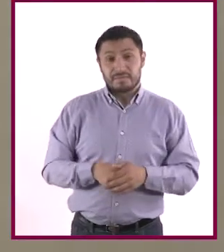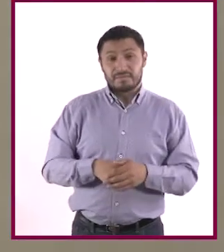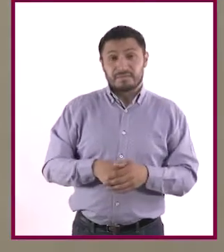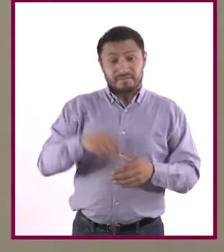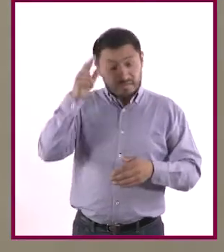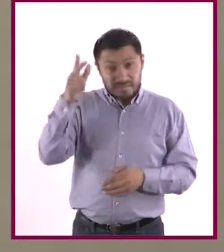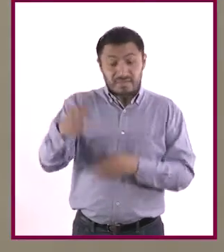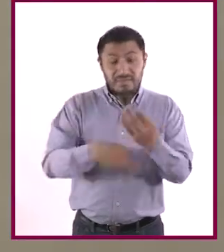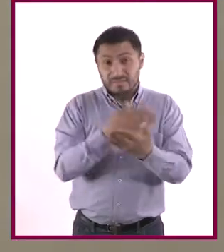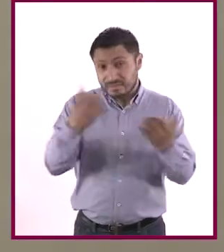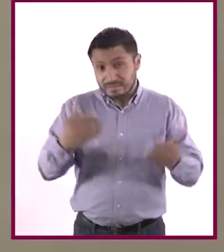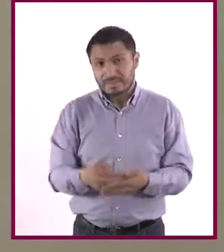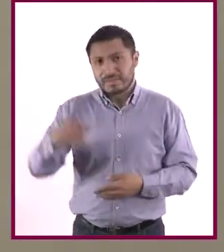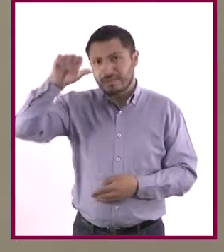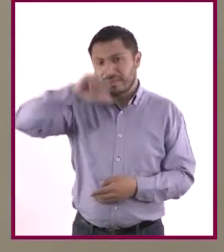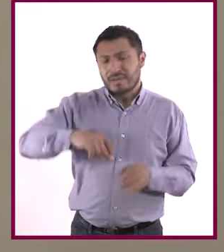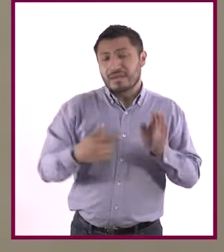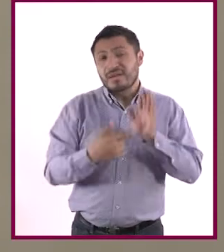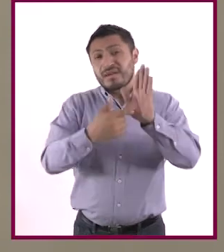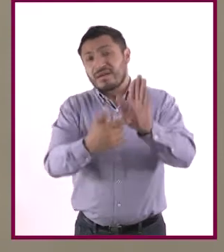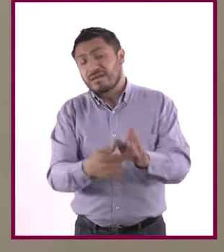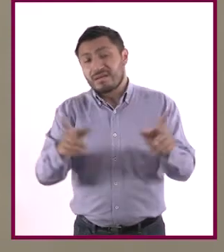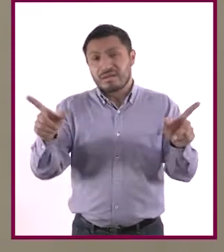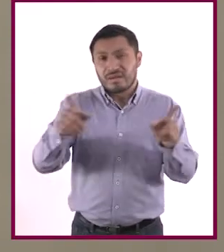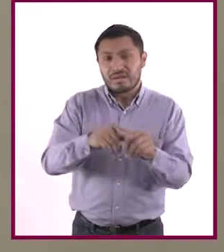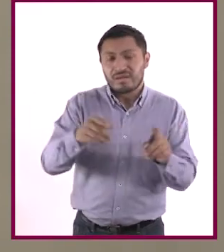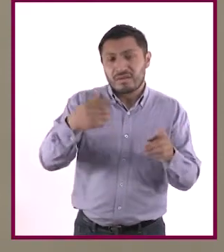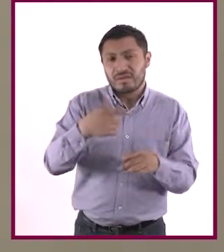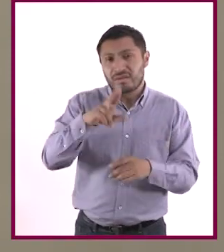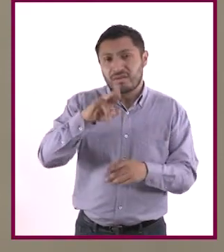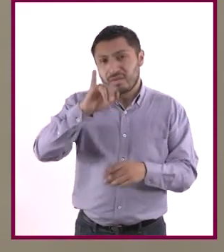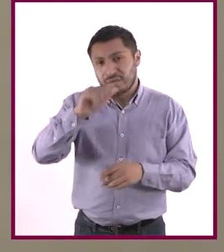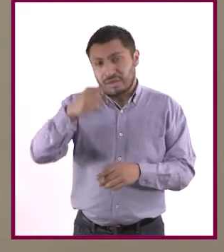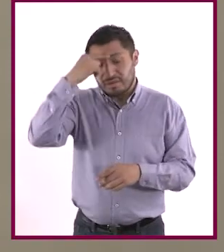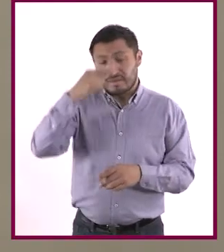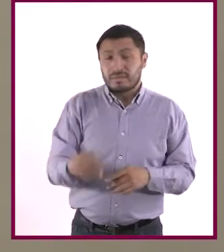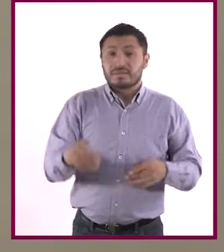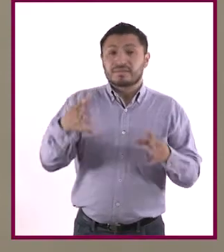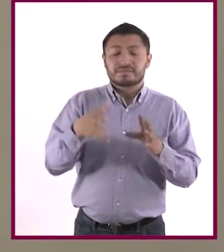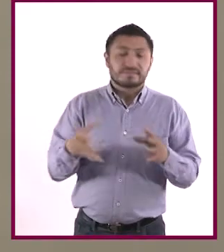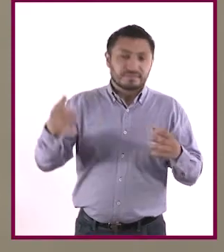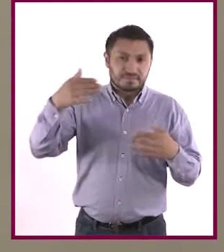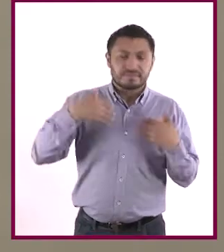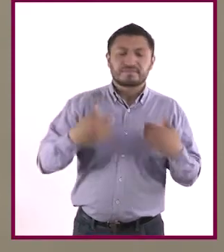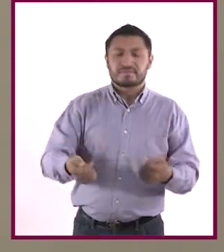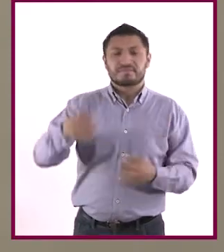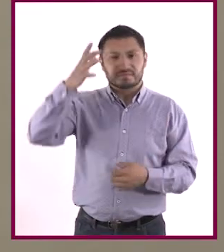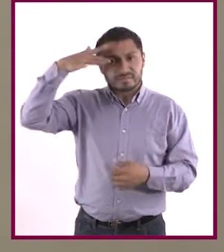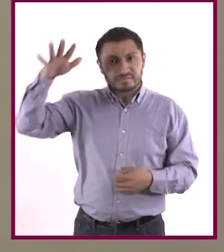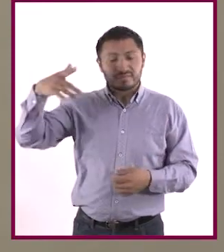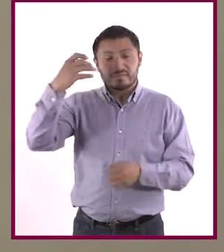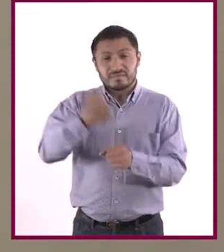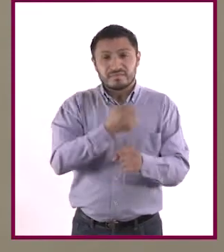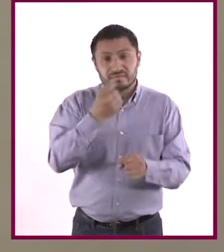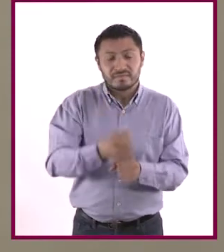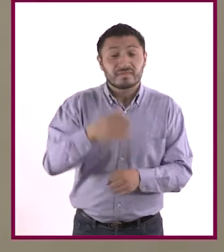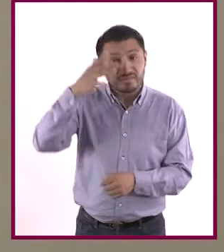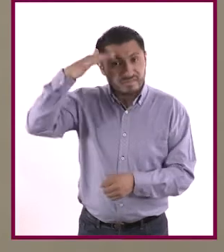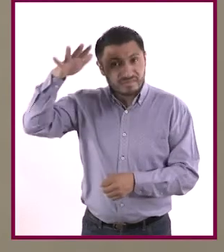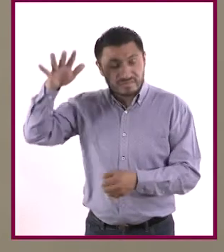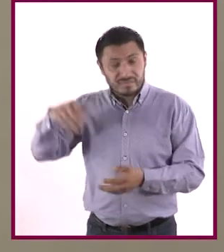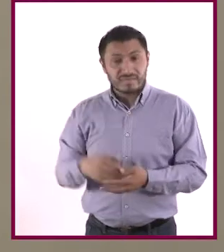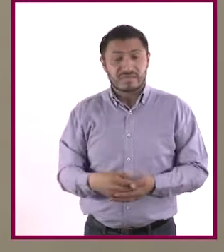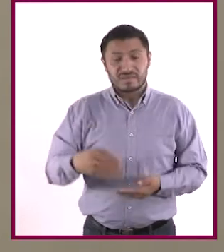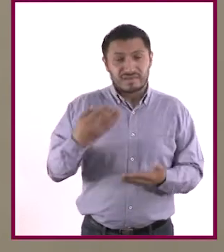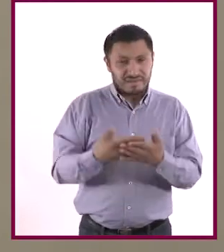todas y todos. Hoy les voy a exponer una breve guía para saber más sobre el adultocentrismo y las prácticas adultistas. Como